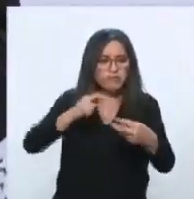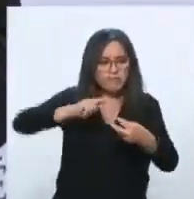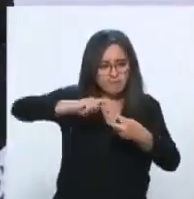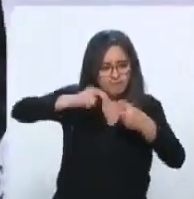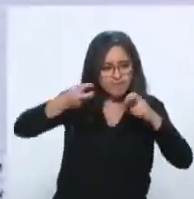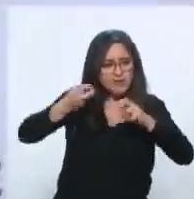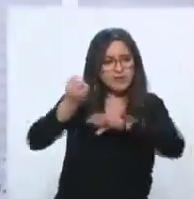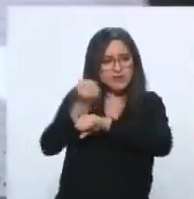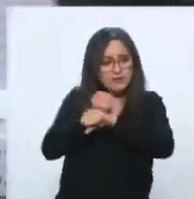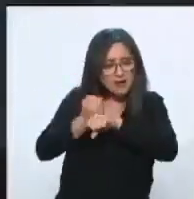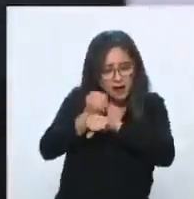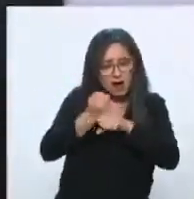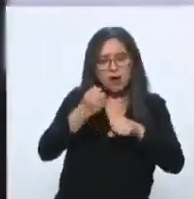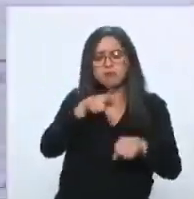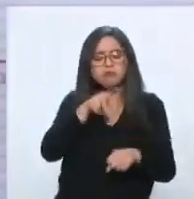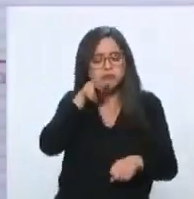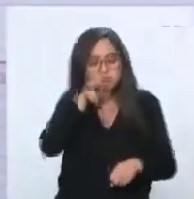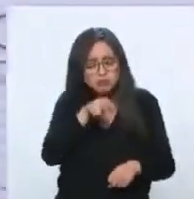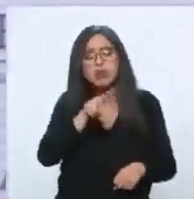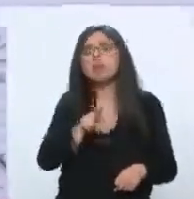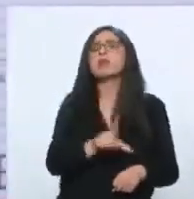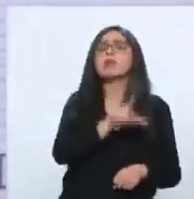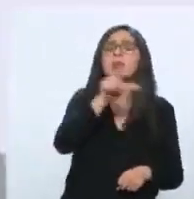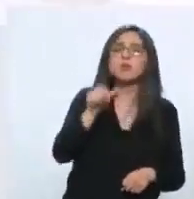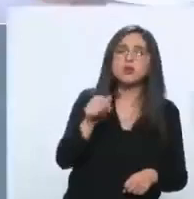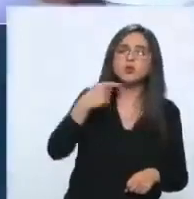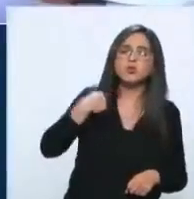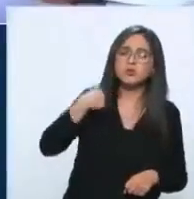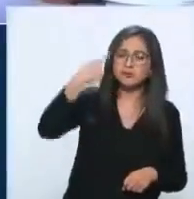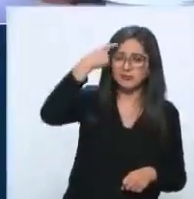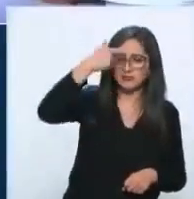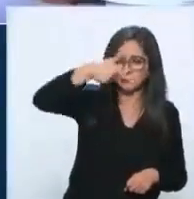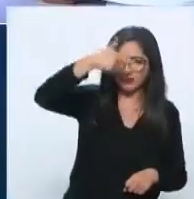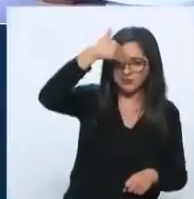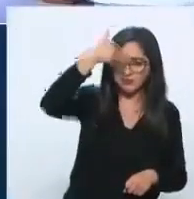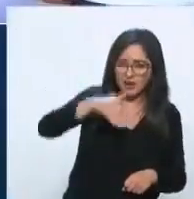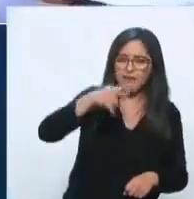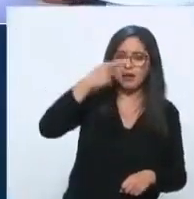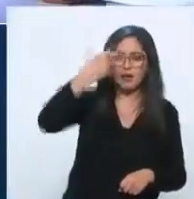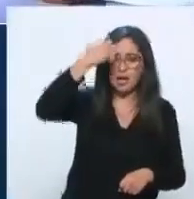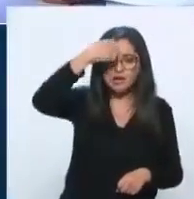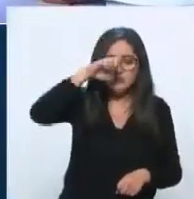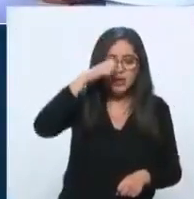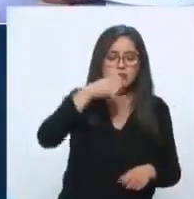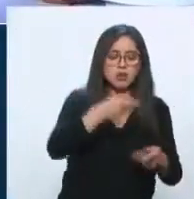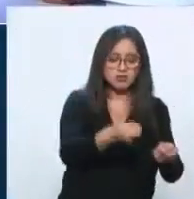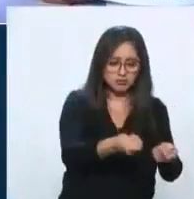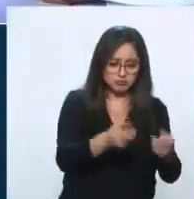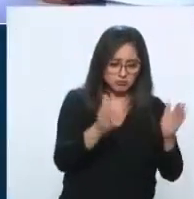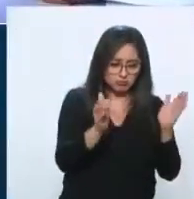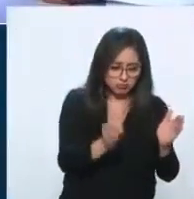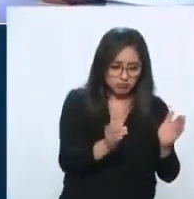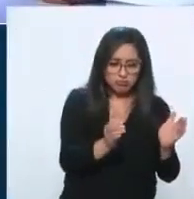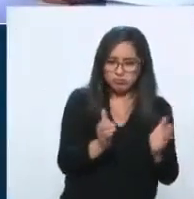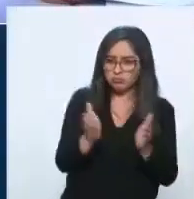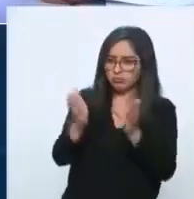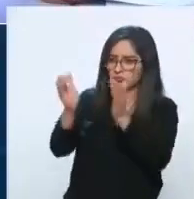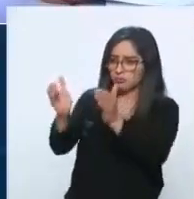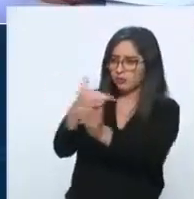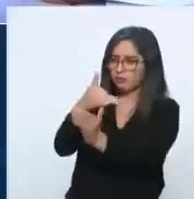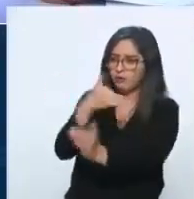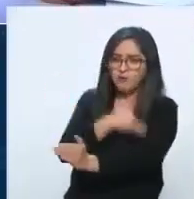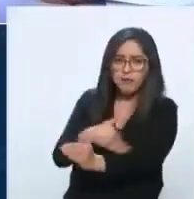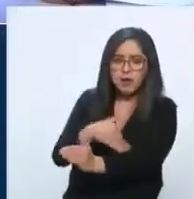familias que, nosotros lo sabemos por experiencia, no quieren recibir ese resto hasta tener la